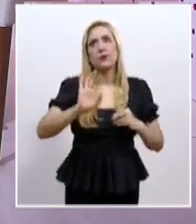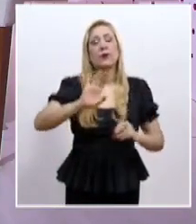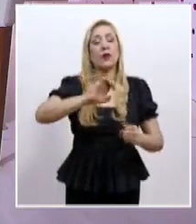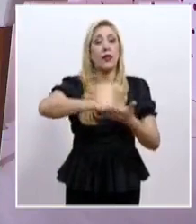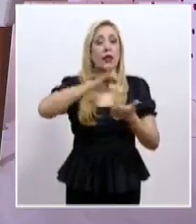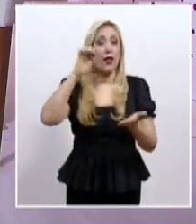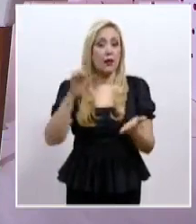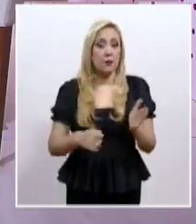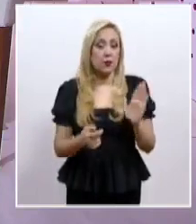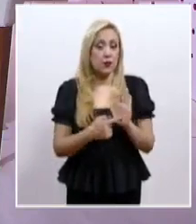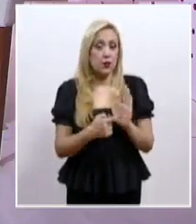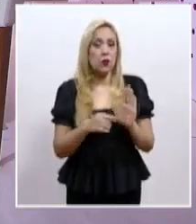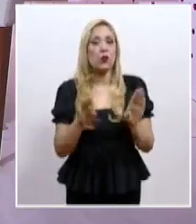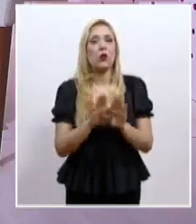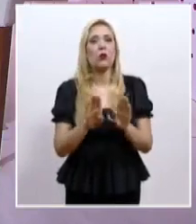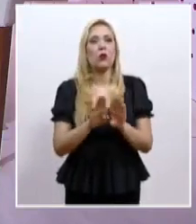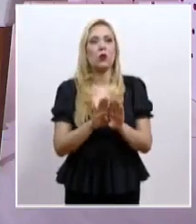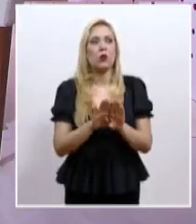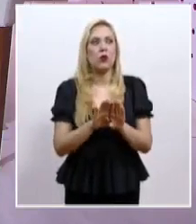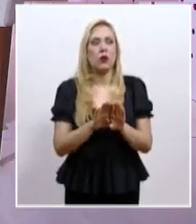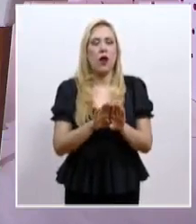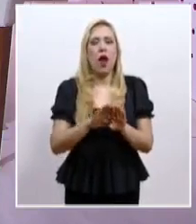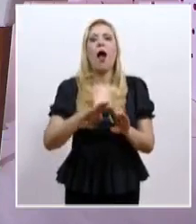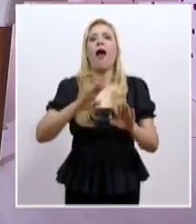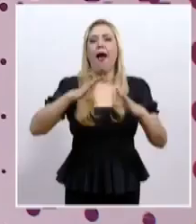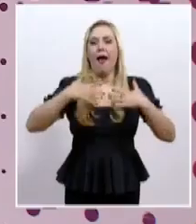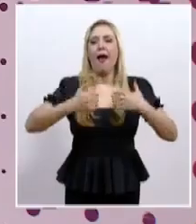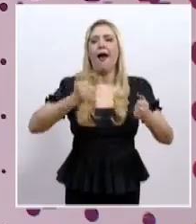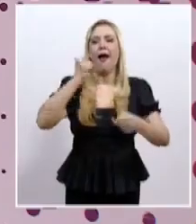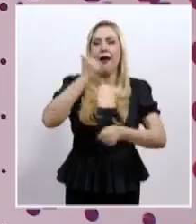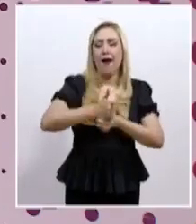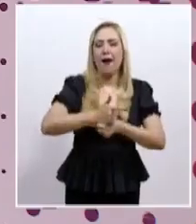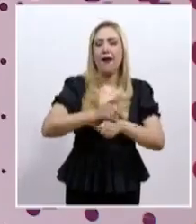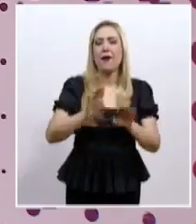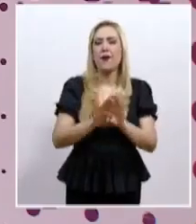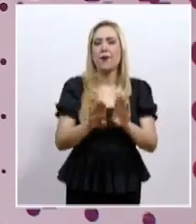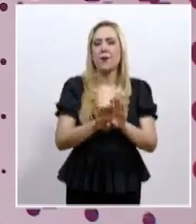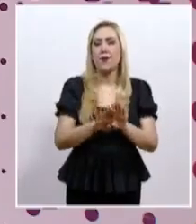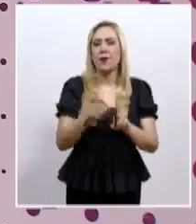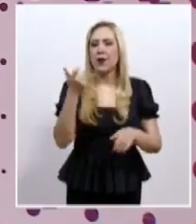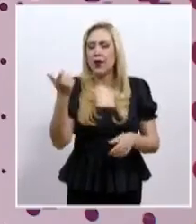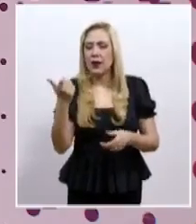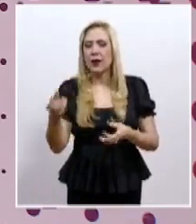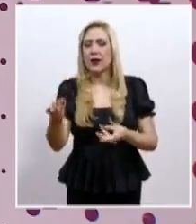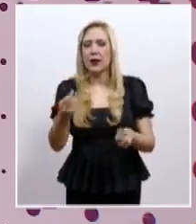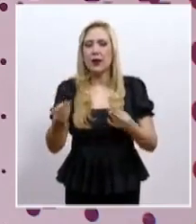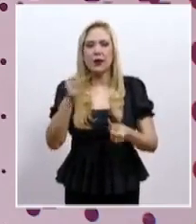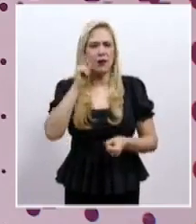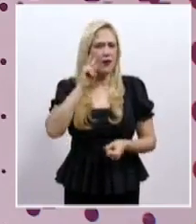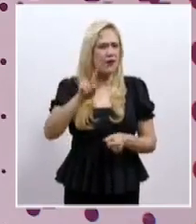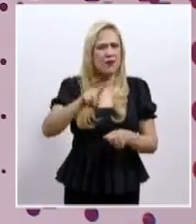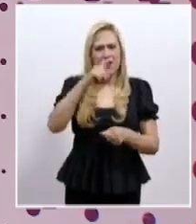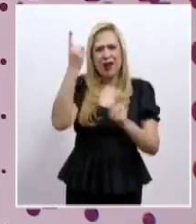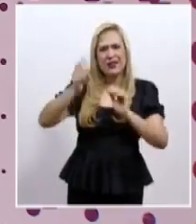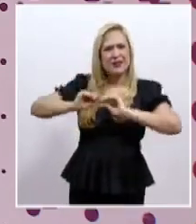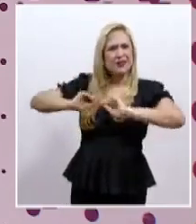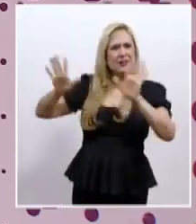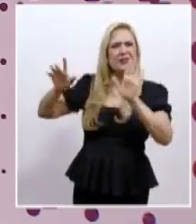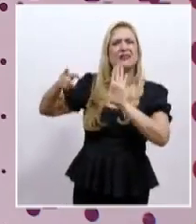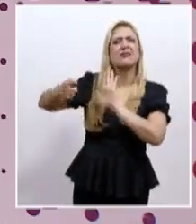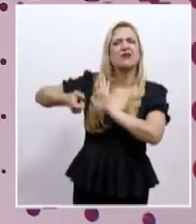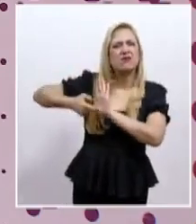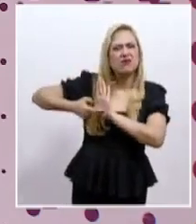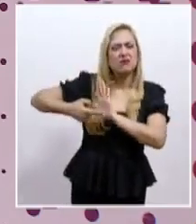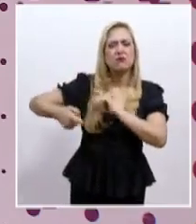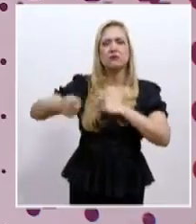permite entender esta relación entre el Estado de Derecho y la economía, lo estamos viendo muy claramente en